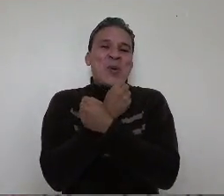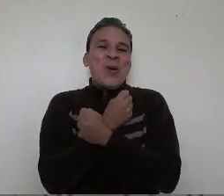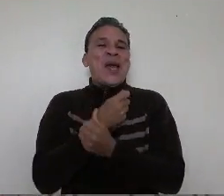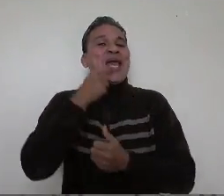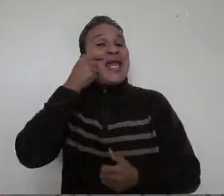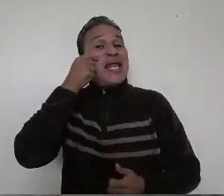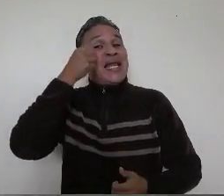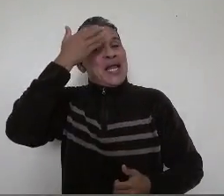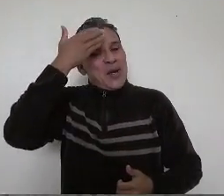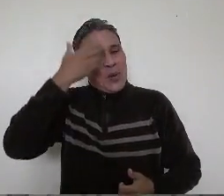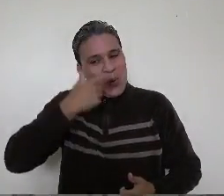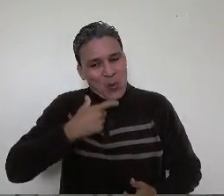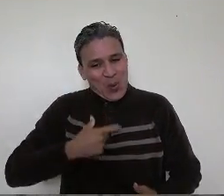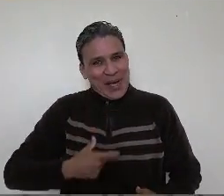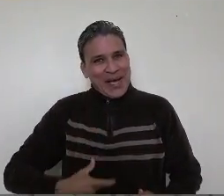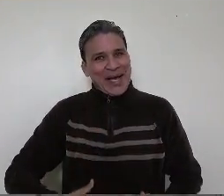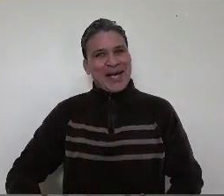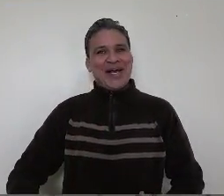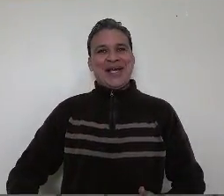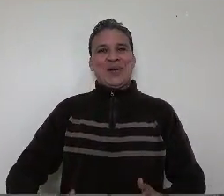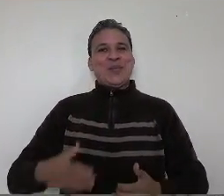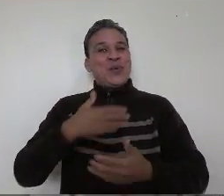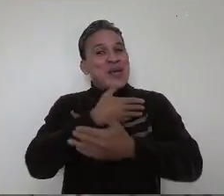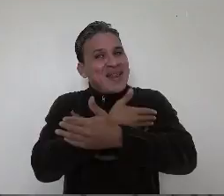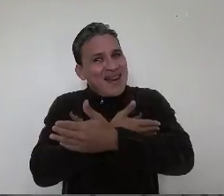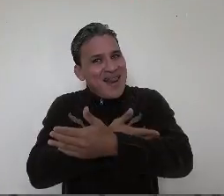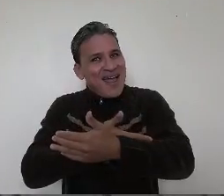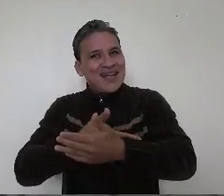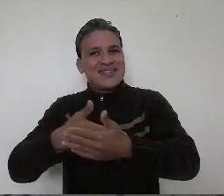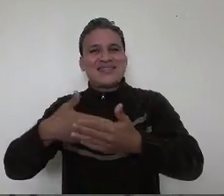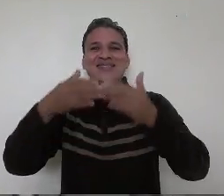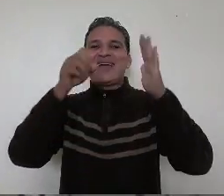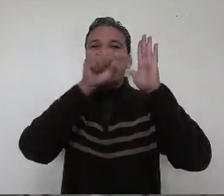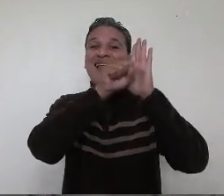cuerpo y la sangre del Señor.